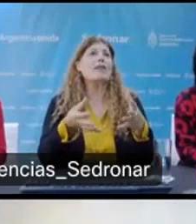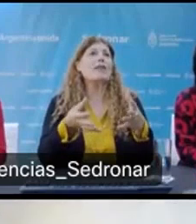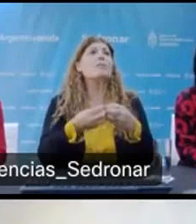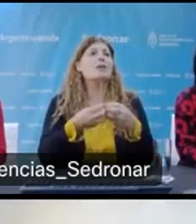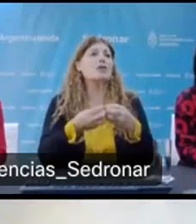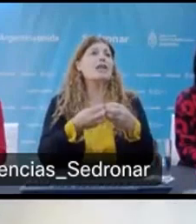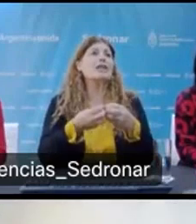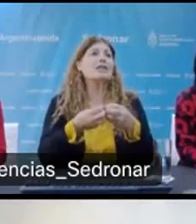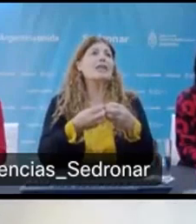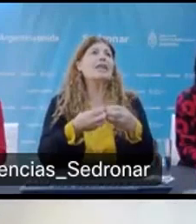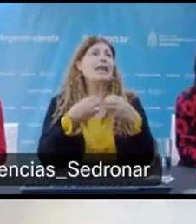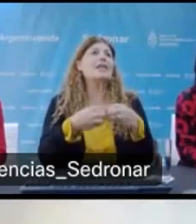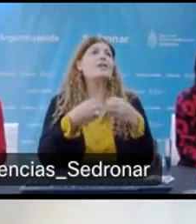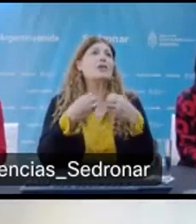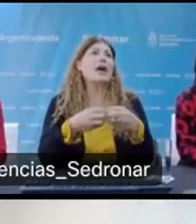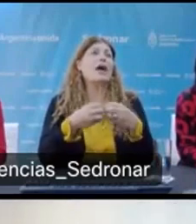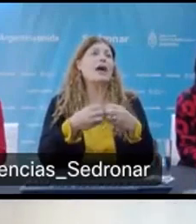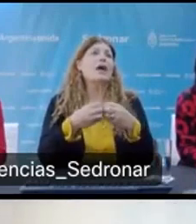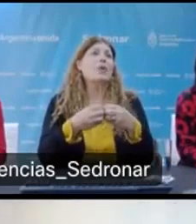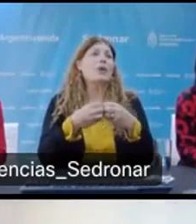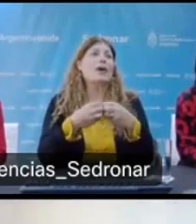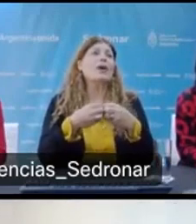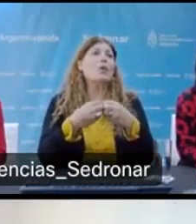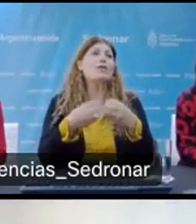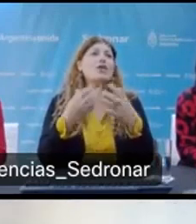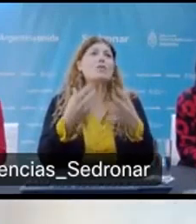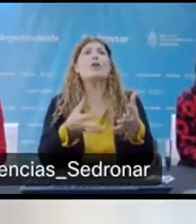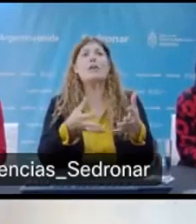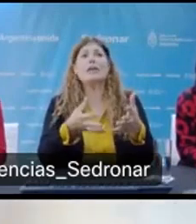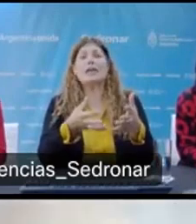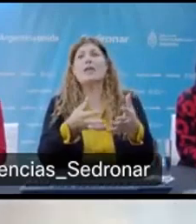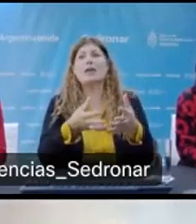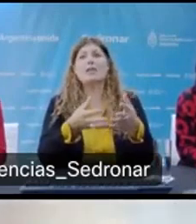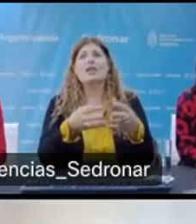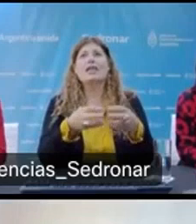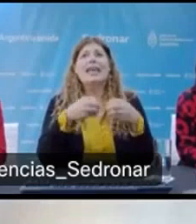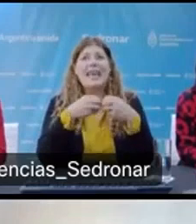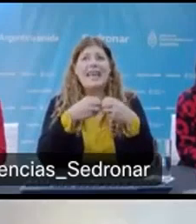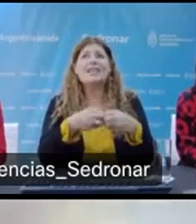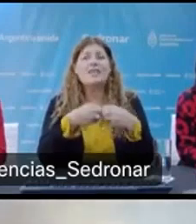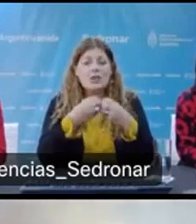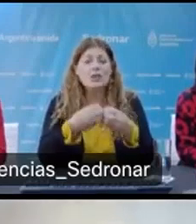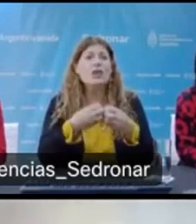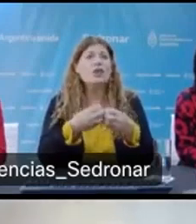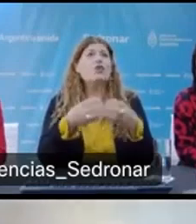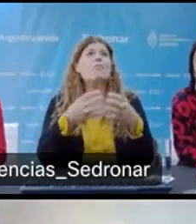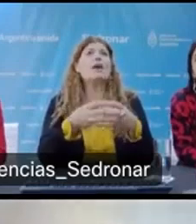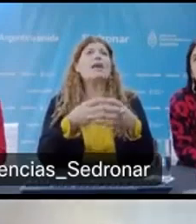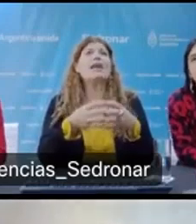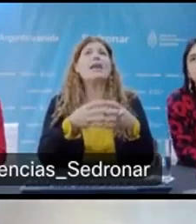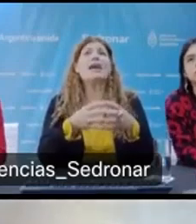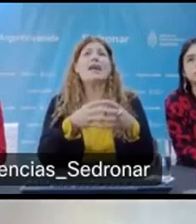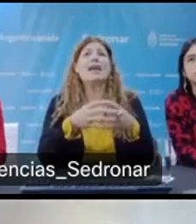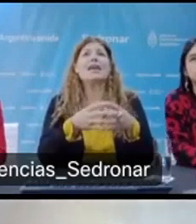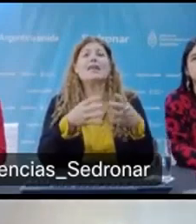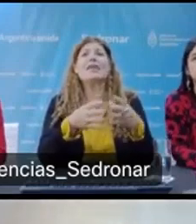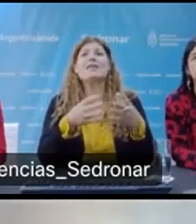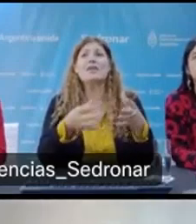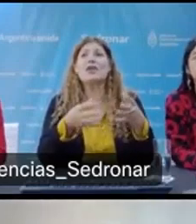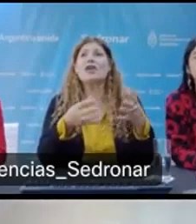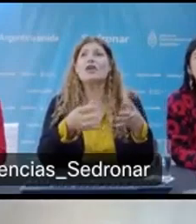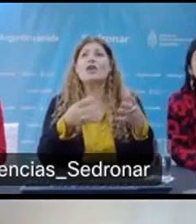drogas, sino de personas que hacen una vinculación problemática con eso. En eso no hay manera que